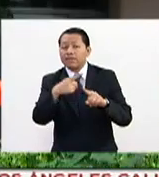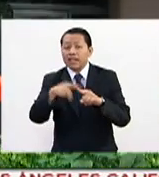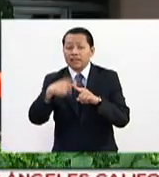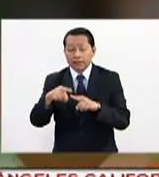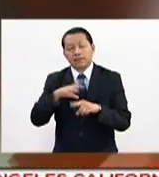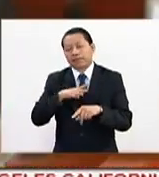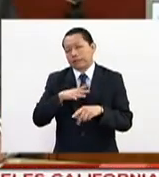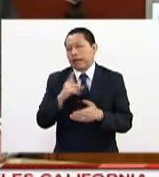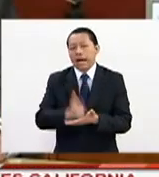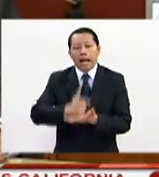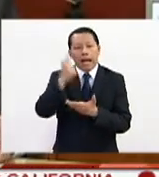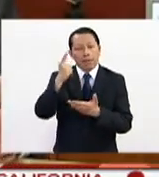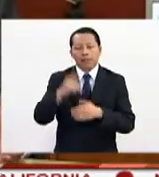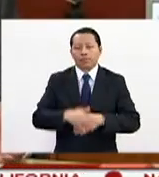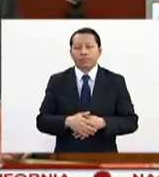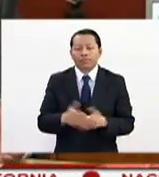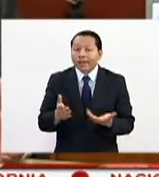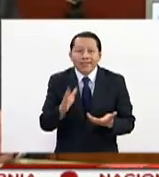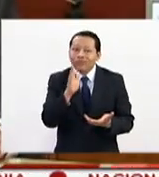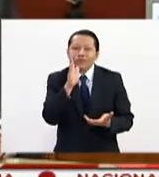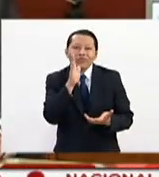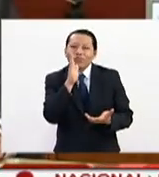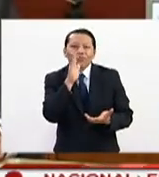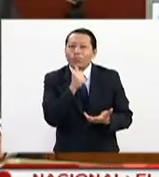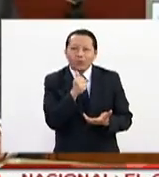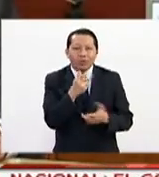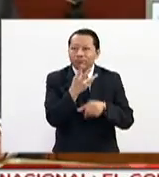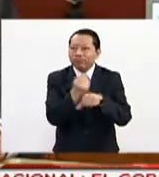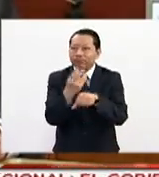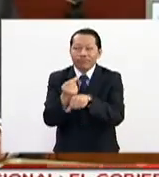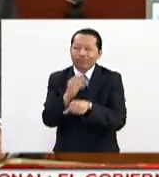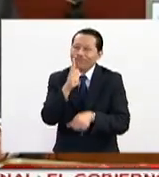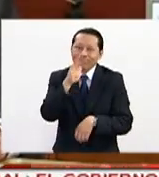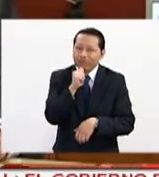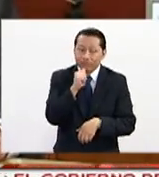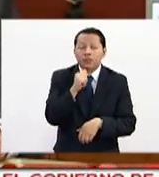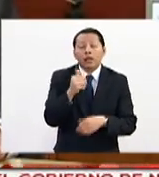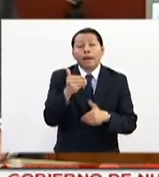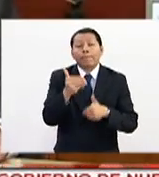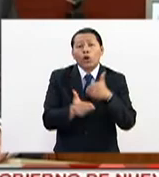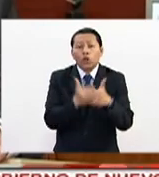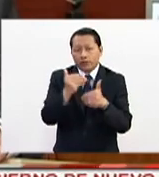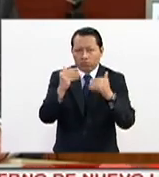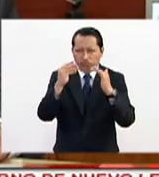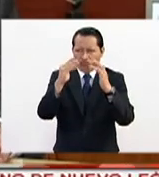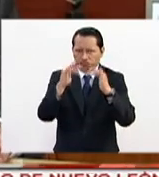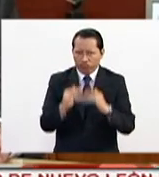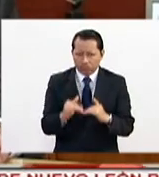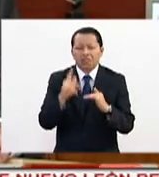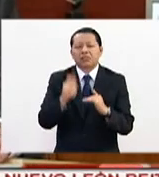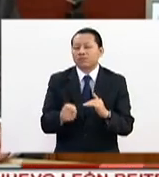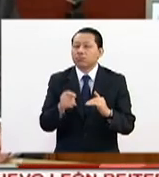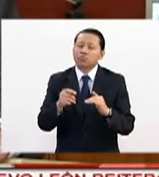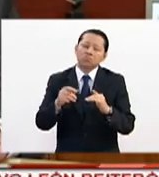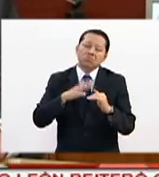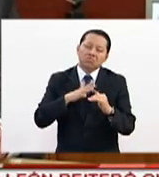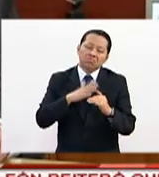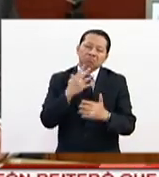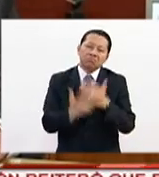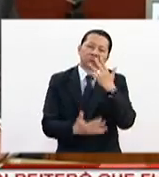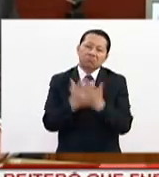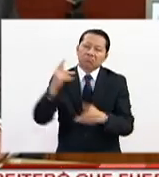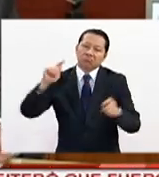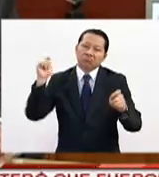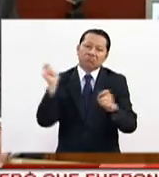daño grave. Realmente ya no se pueden rescatar. Los procedimientos de demolición fundamentalmente son a mano y tienen que